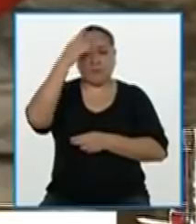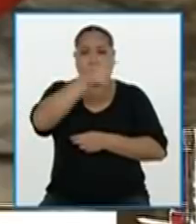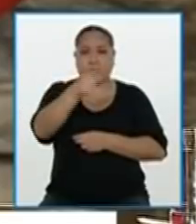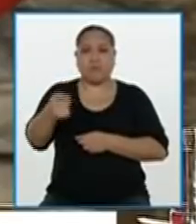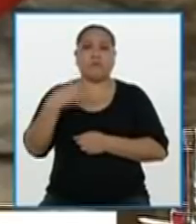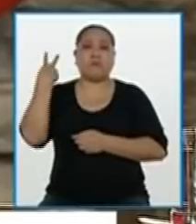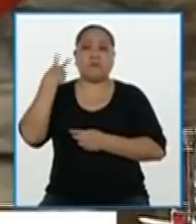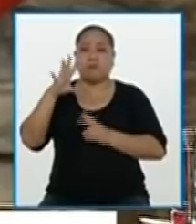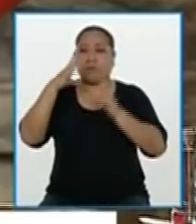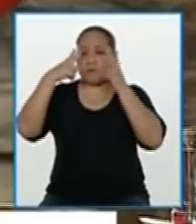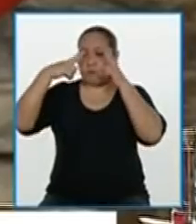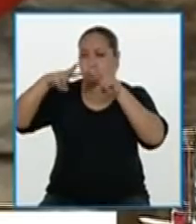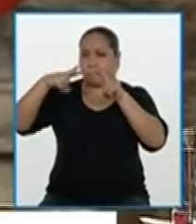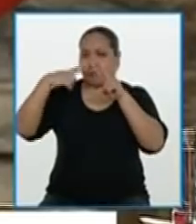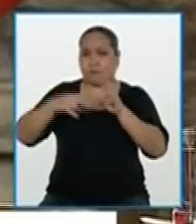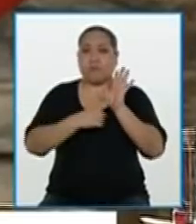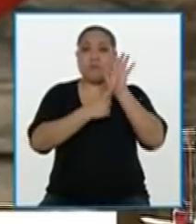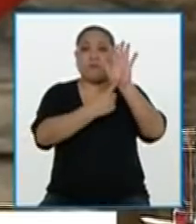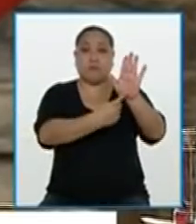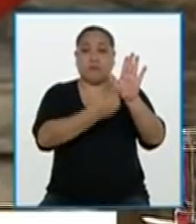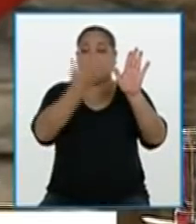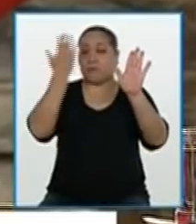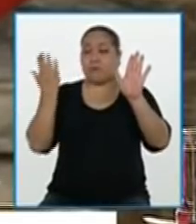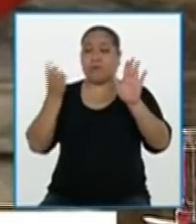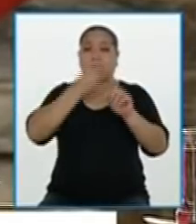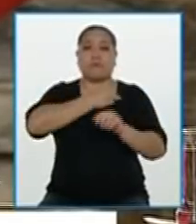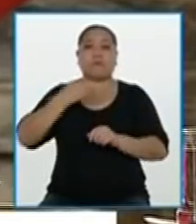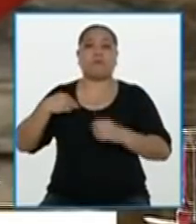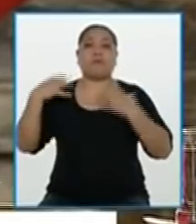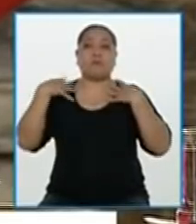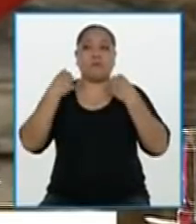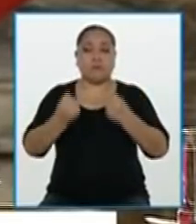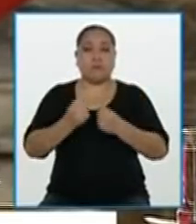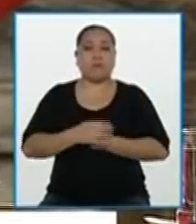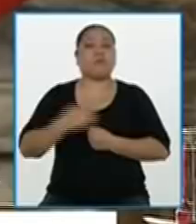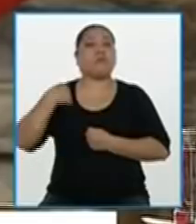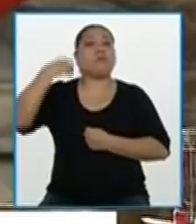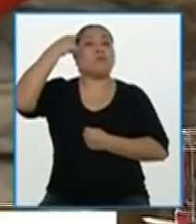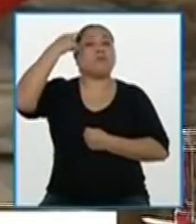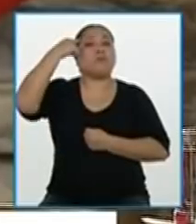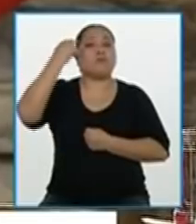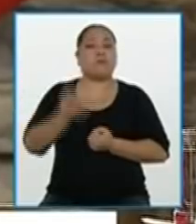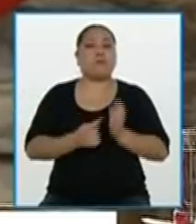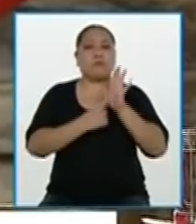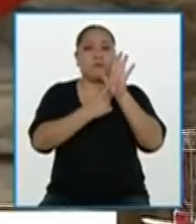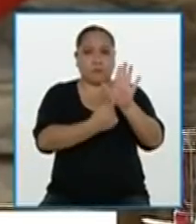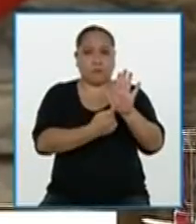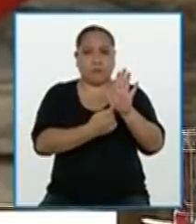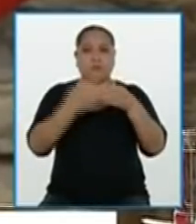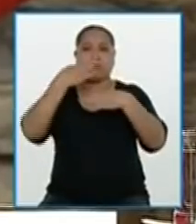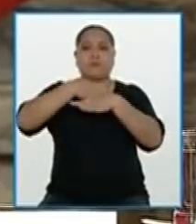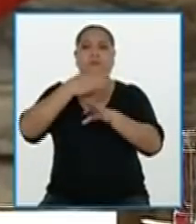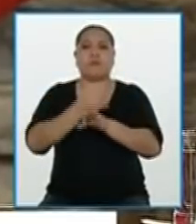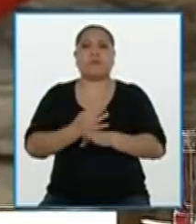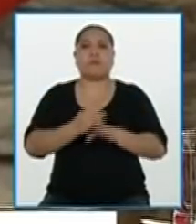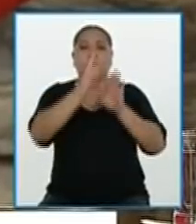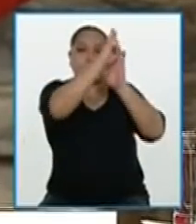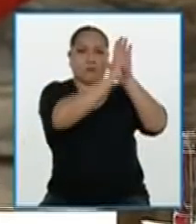No tengo una proyección de cuántas empresas van a quebrar este año. Eso va a depender, para comenzar, muchísimo de cómo